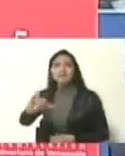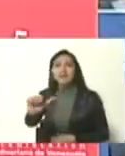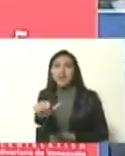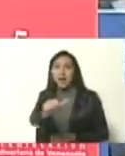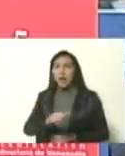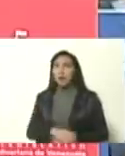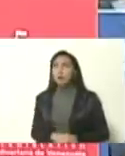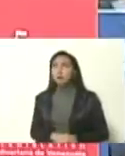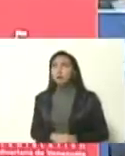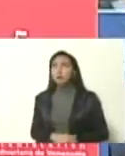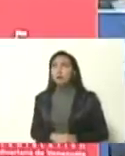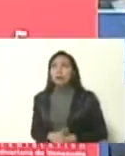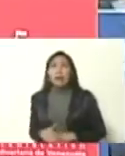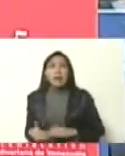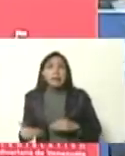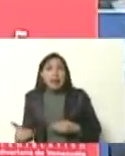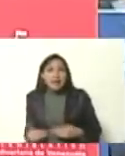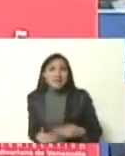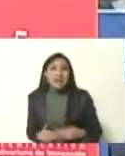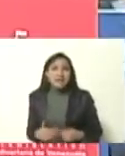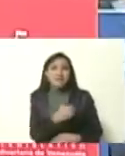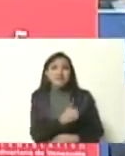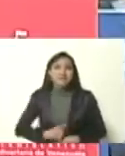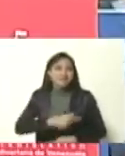nuestra fuente cerquita de donde tú estás.